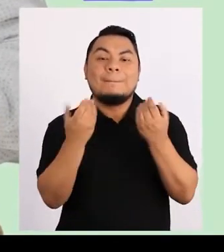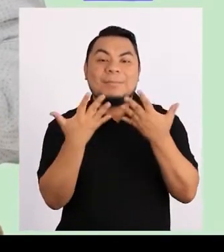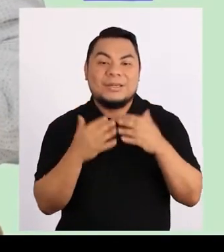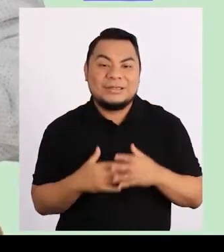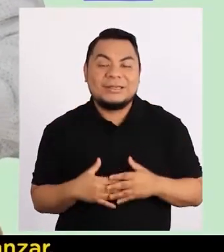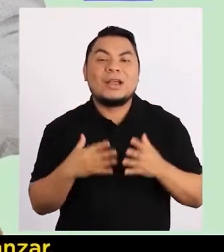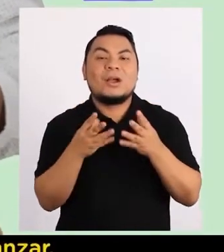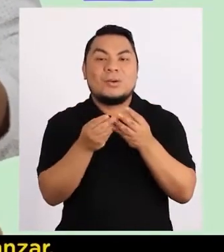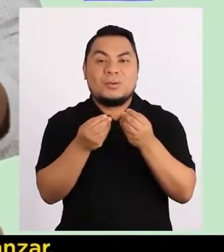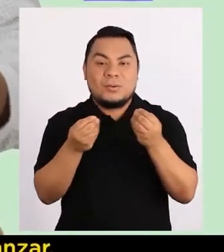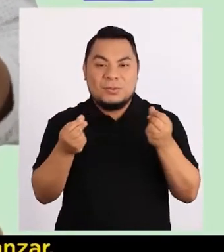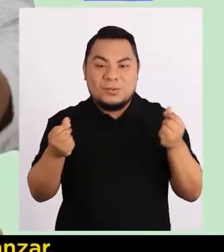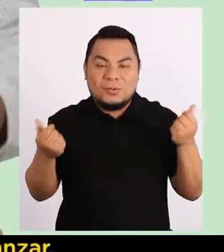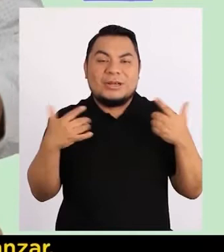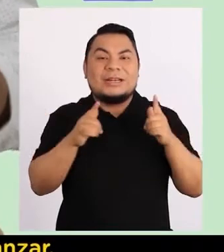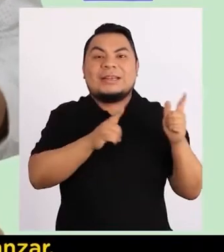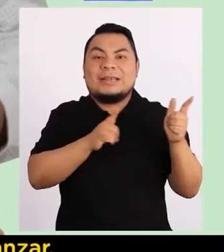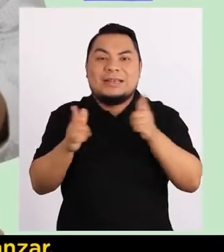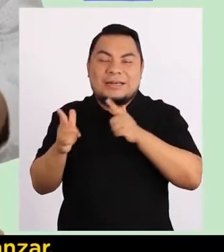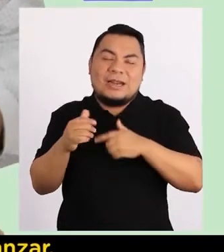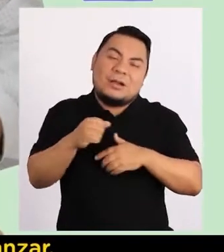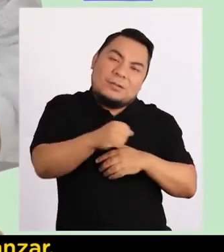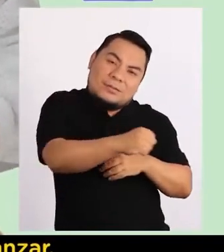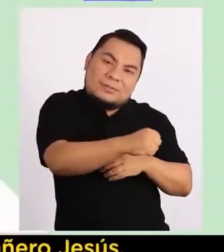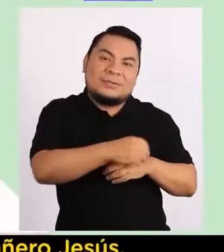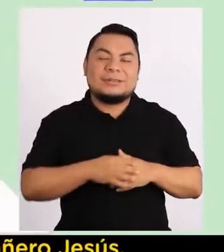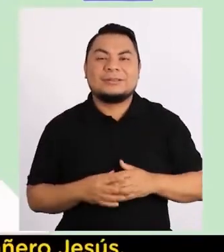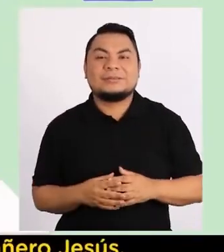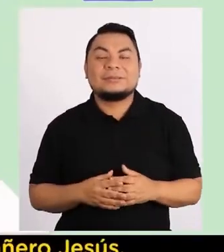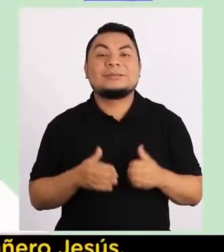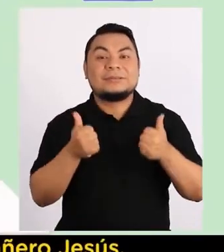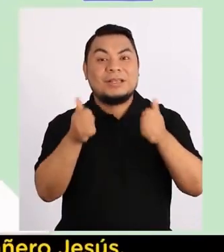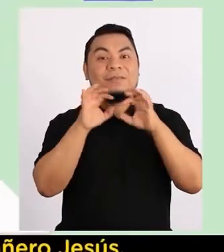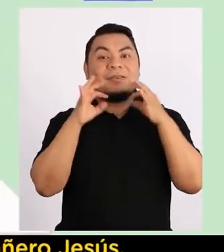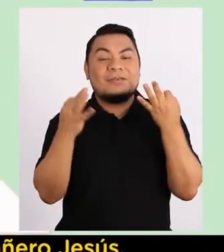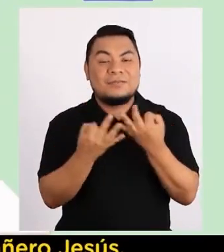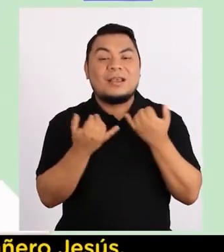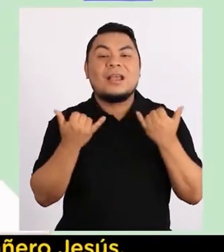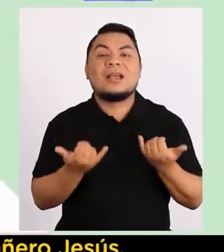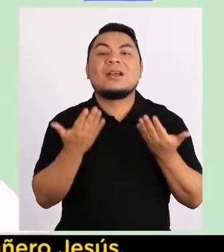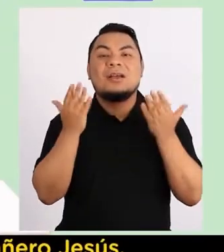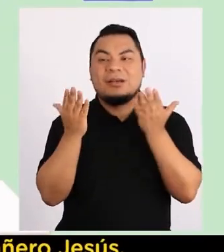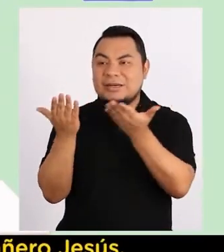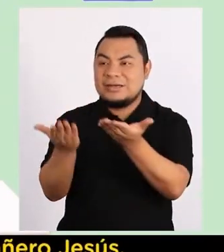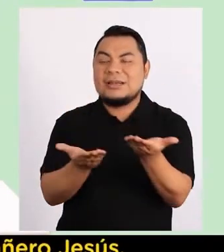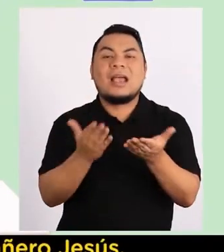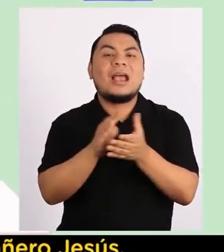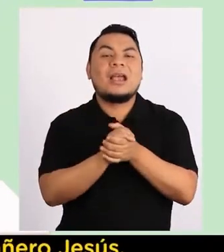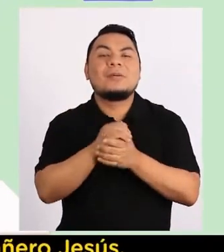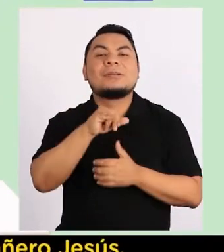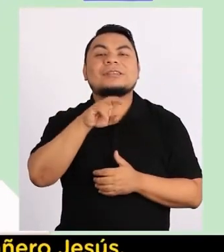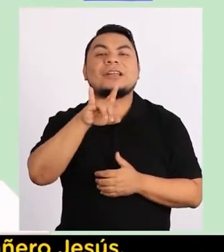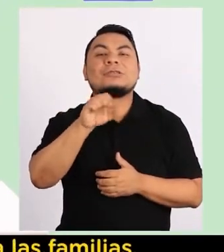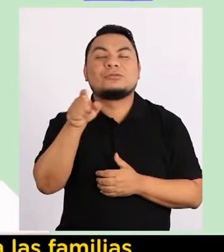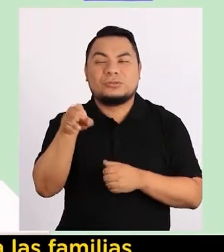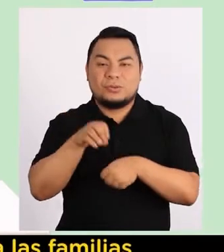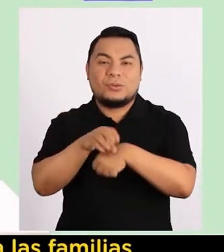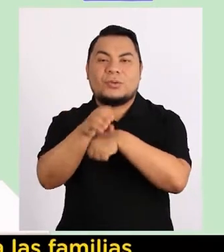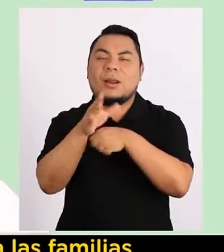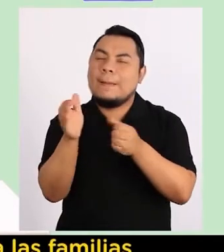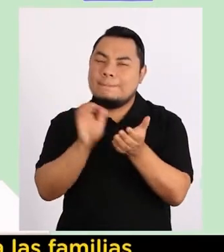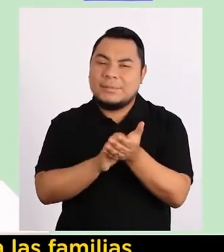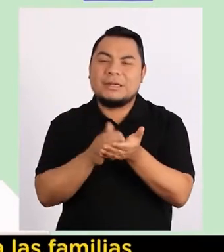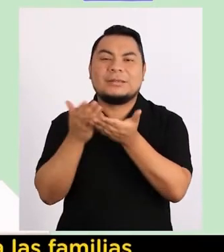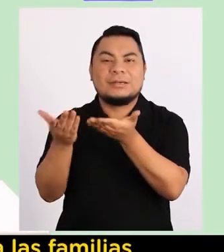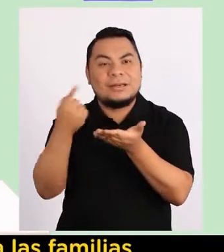1, 2, 3, 4, 5. Muy bien. Estos brazos ya están listos para alcanzar. Bien, familias, ahora los dejo con mi compañero Jesús, que les